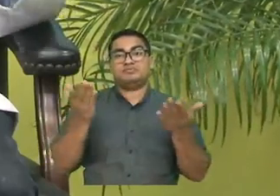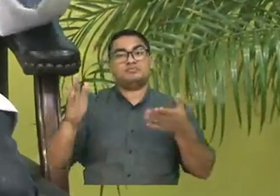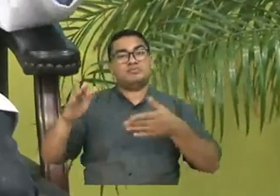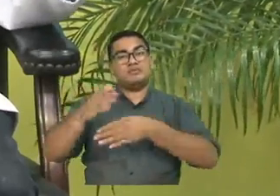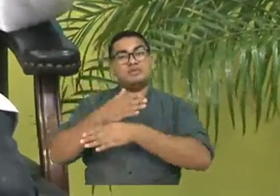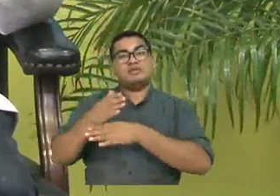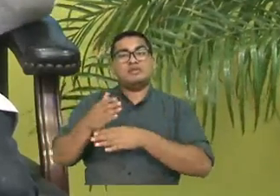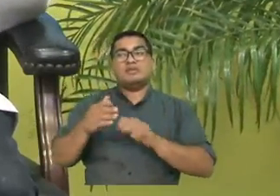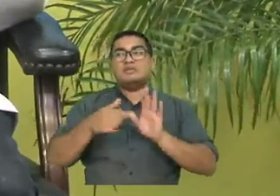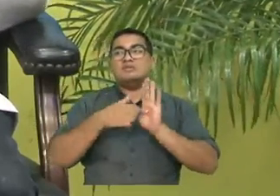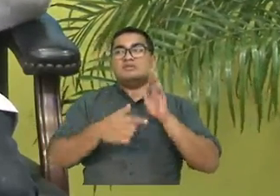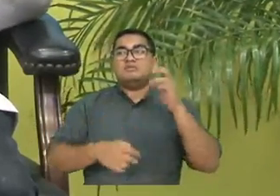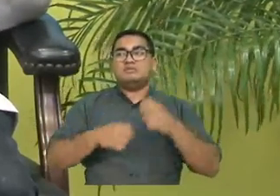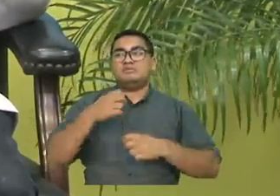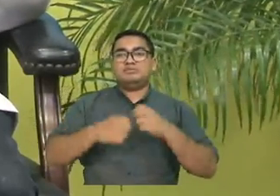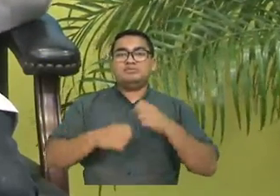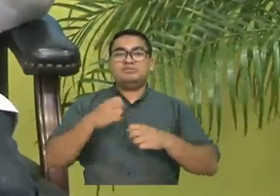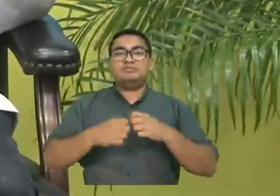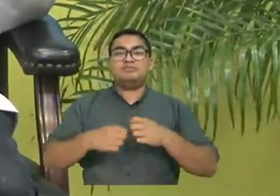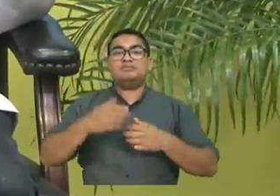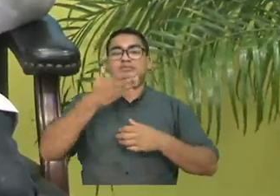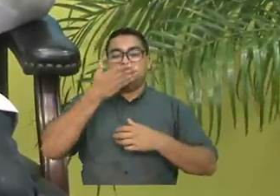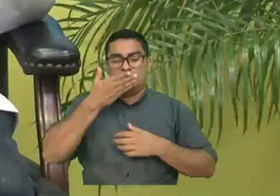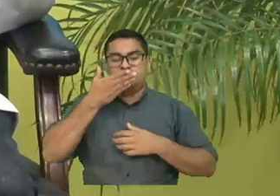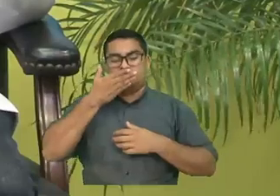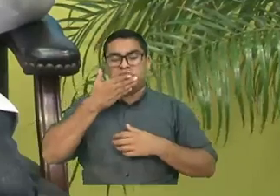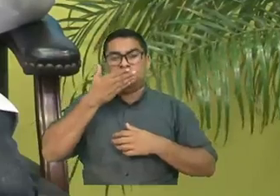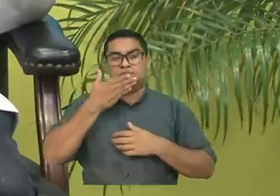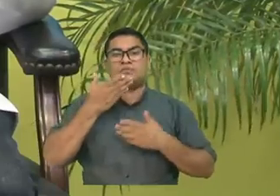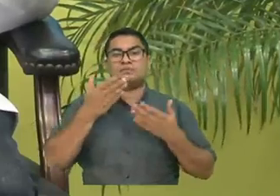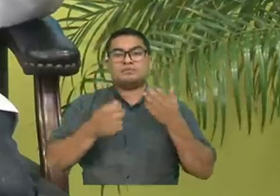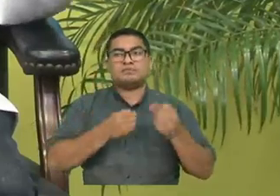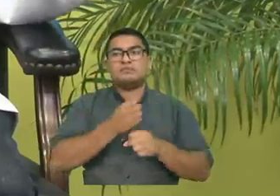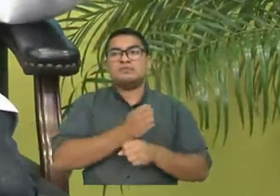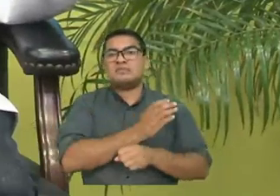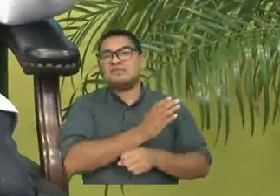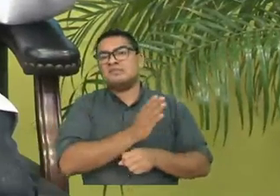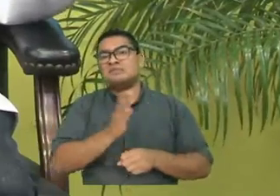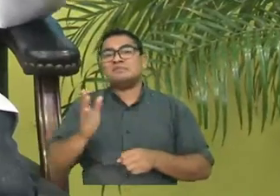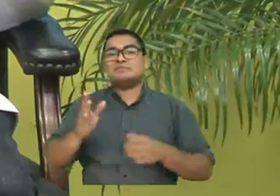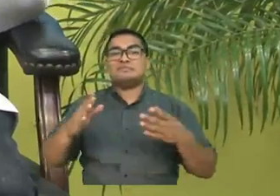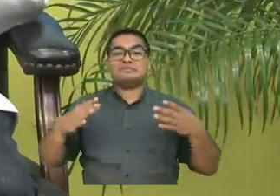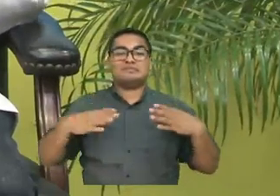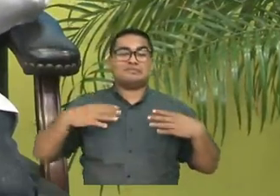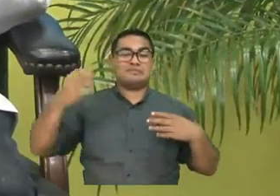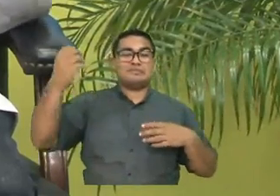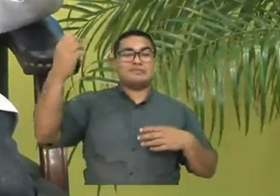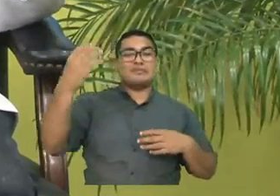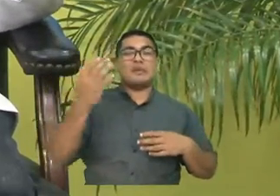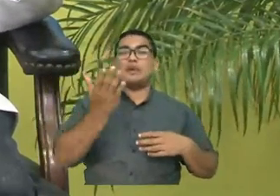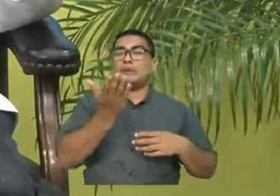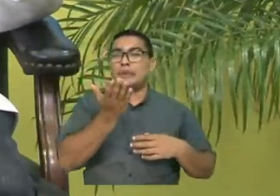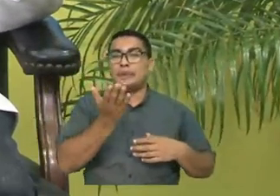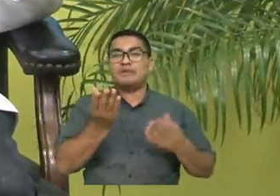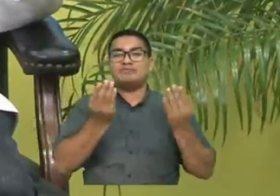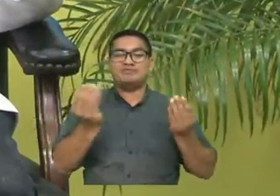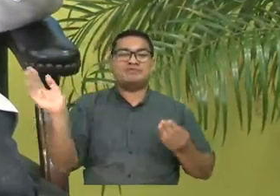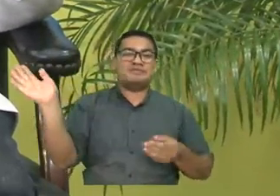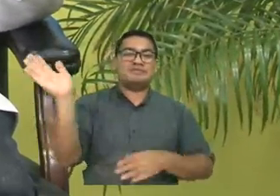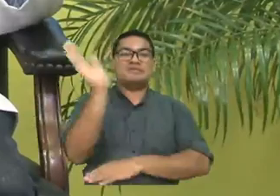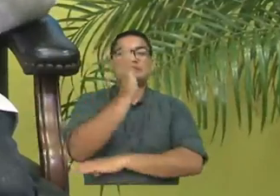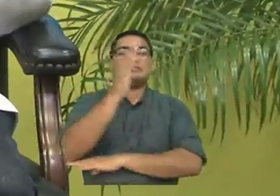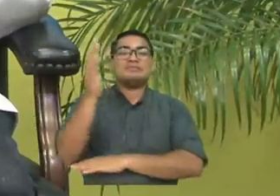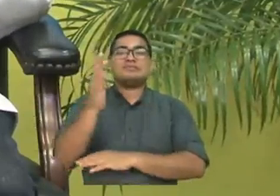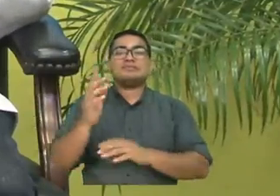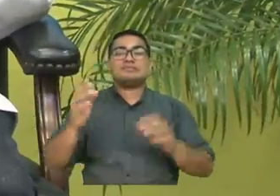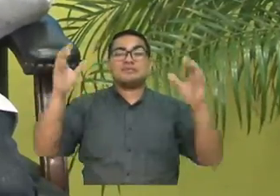La respiratoria, esas se mantienen en todos los periodos del año. En el verano porque hay mucho viento y mucho polvo.